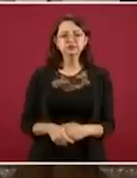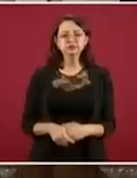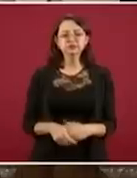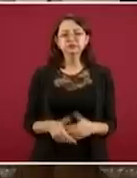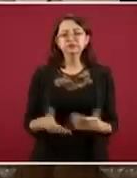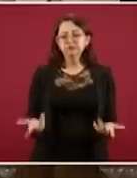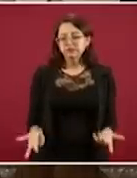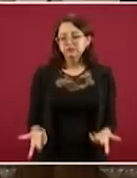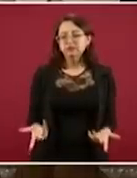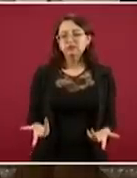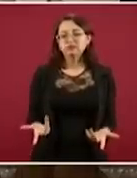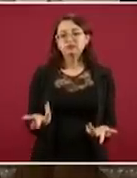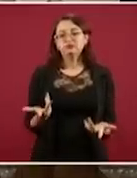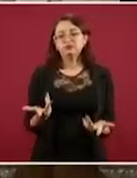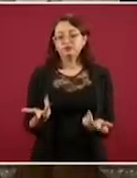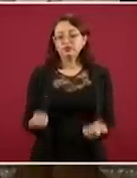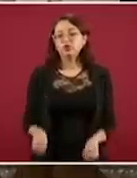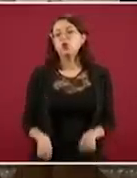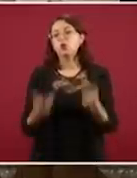y ha habido respuesta